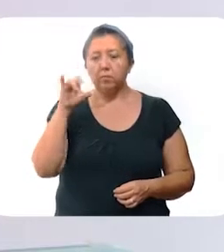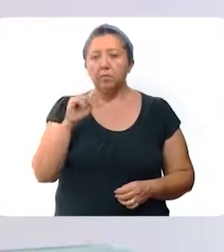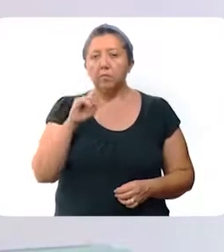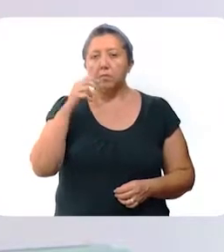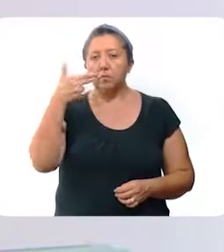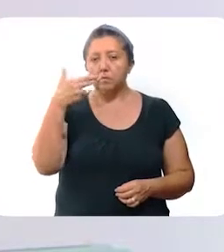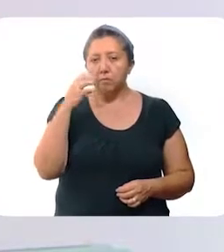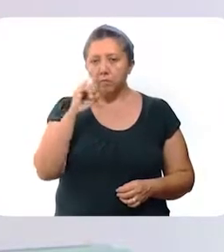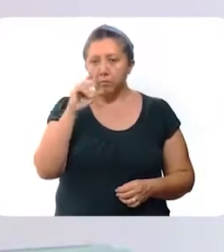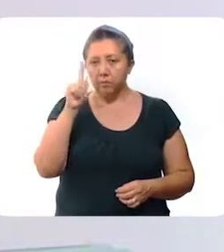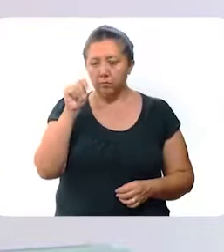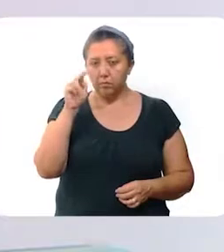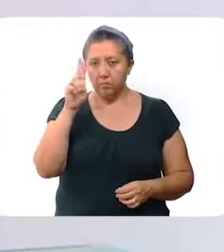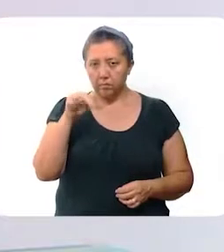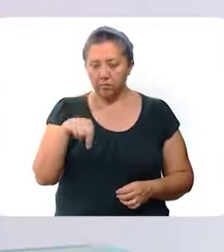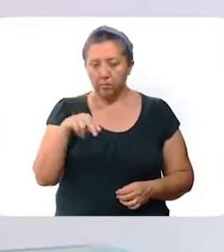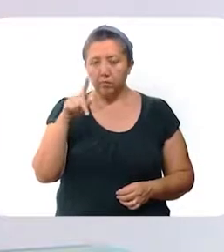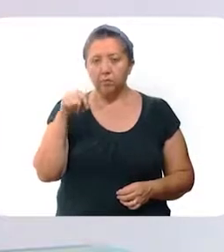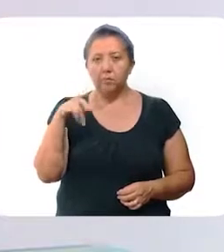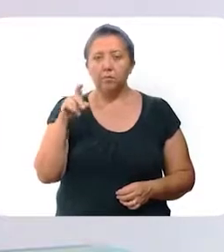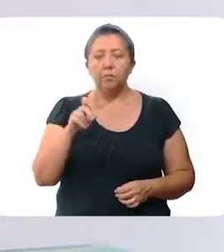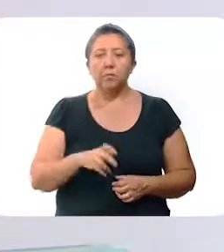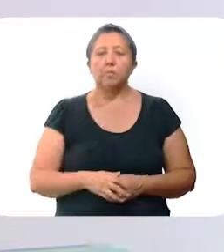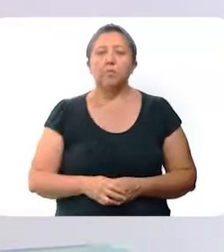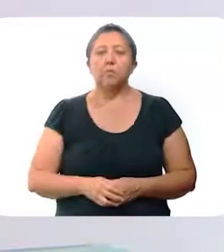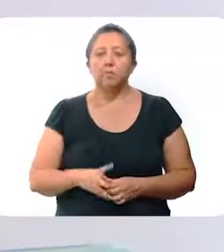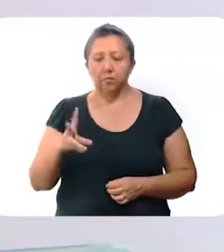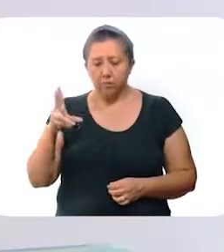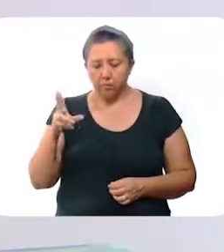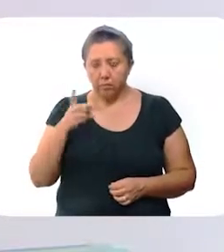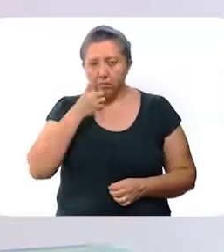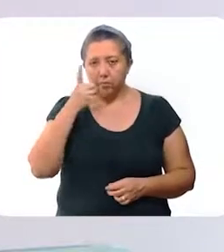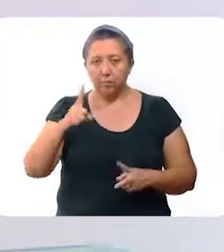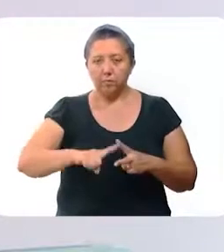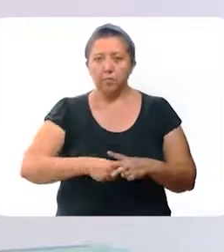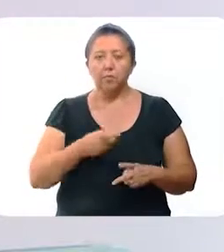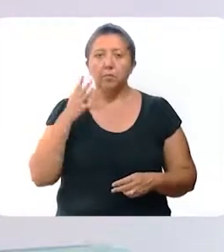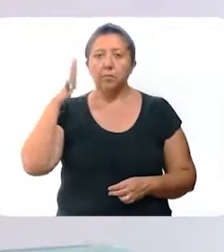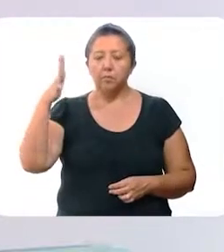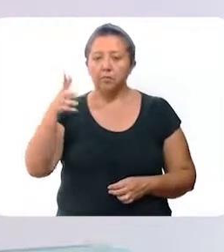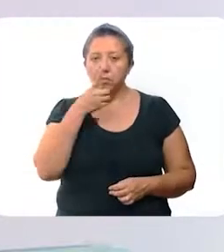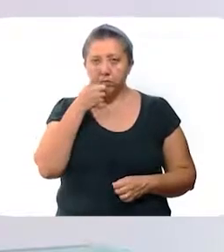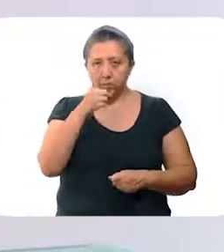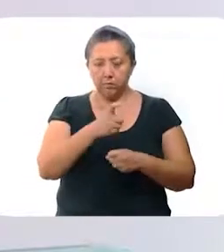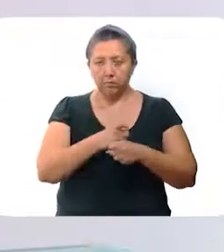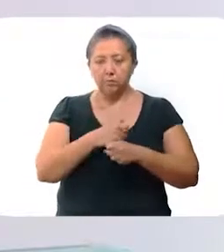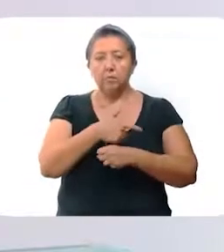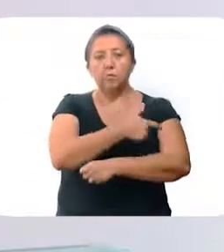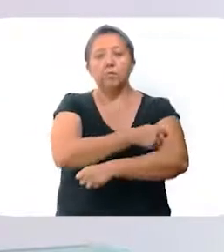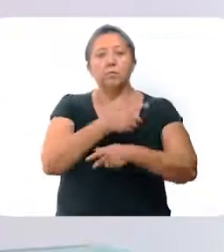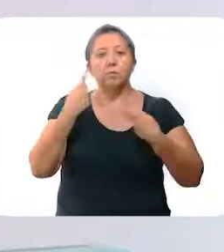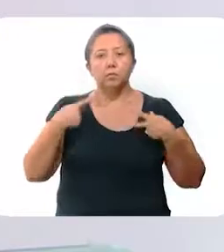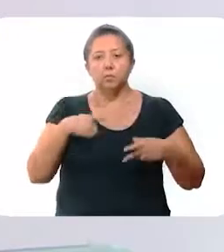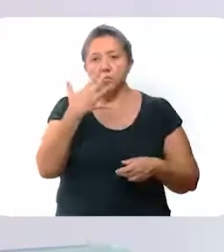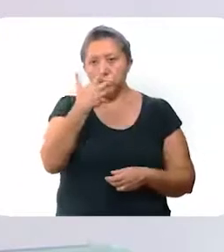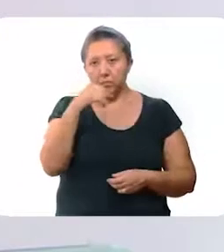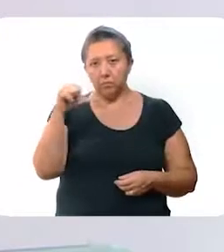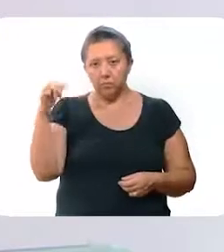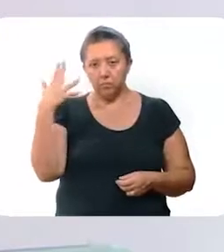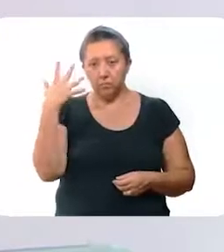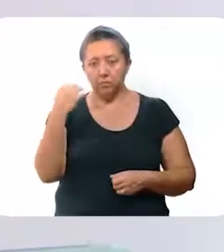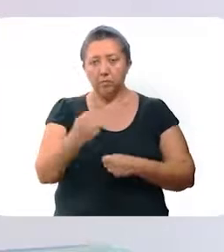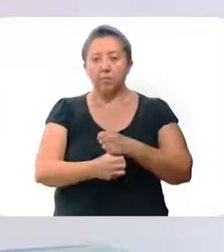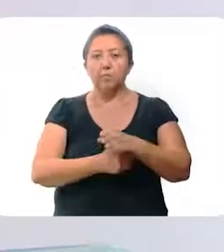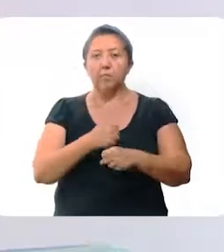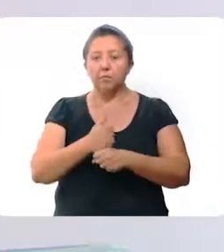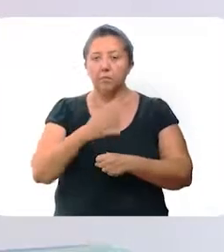Chiquinzonot, Joctún, Maní, Muxupip y Tequit. También iniciará la aplicación de las primeras dosis para personas de 50 a